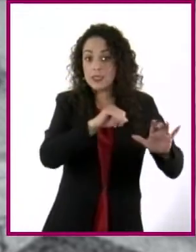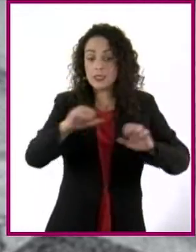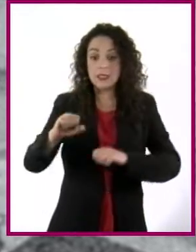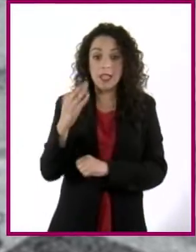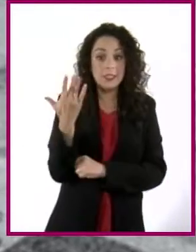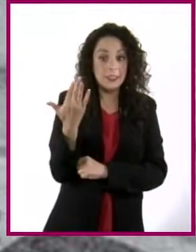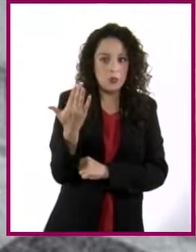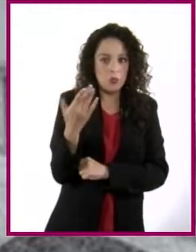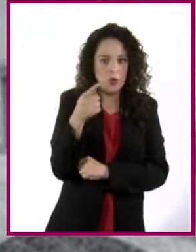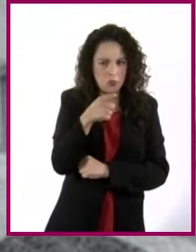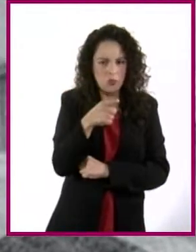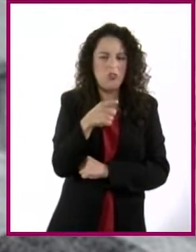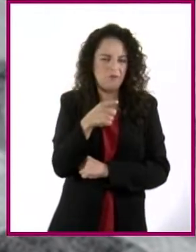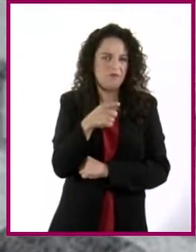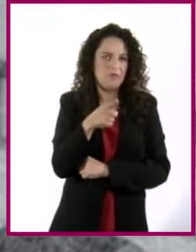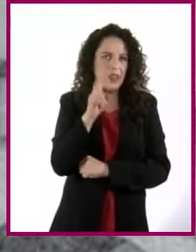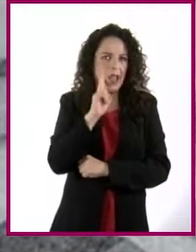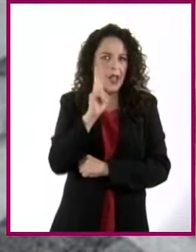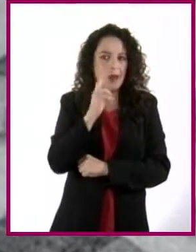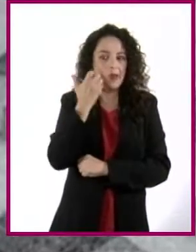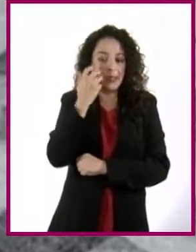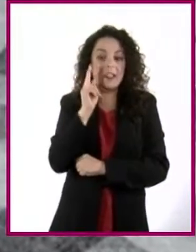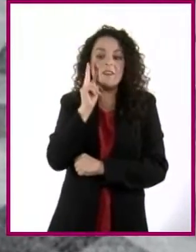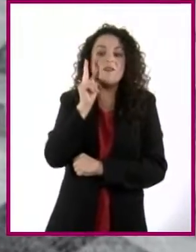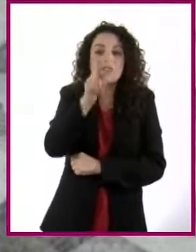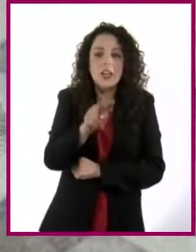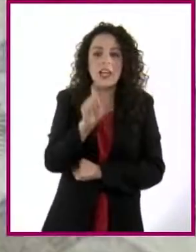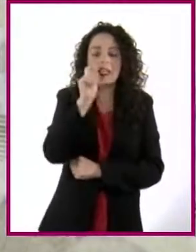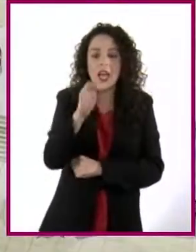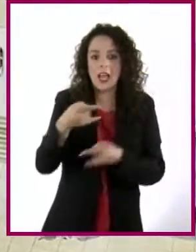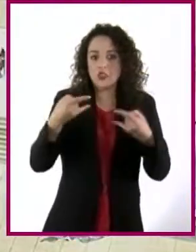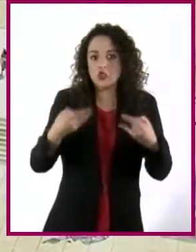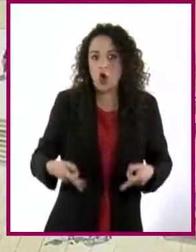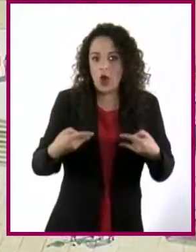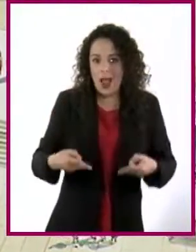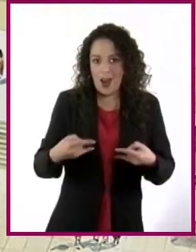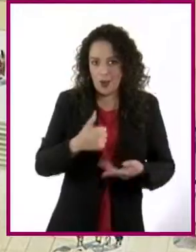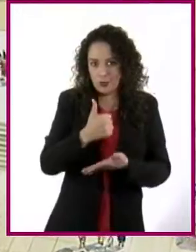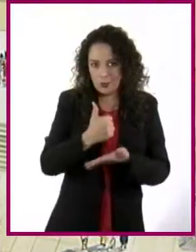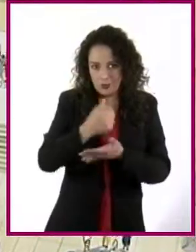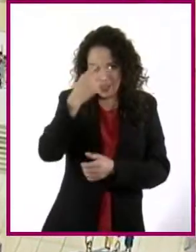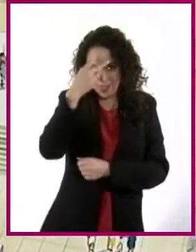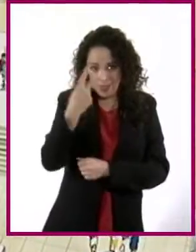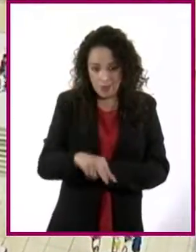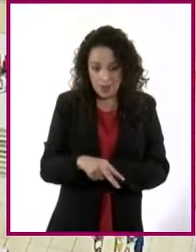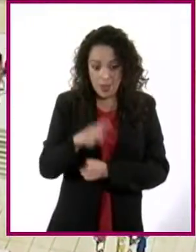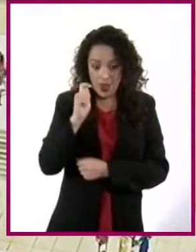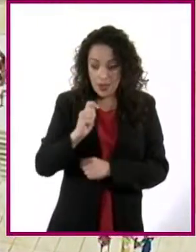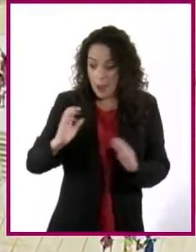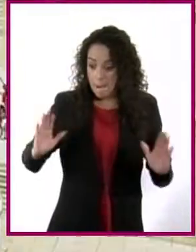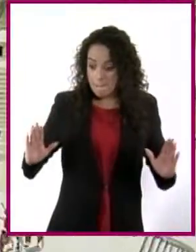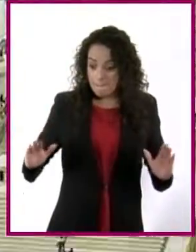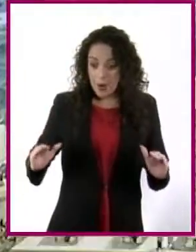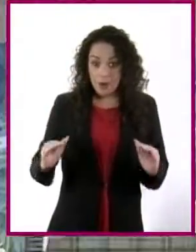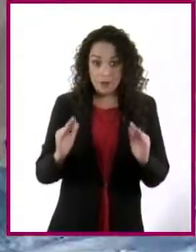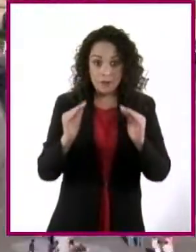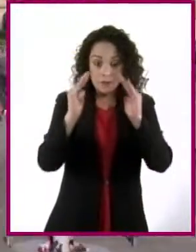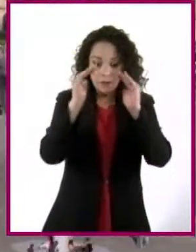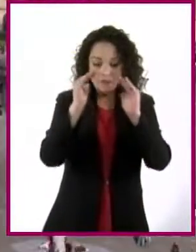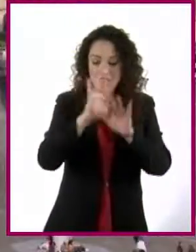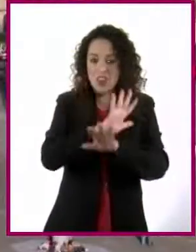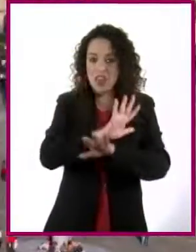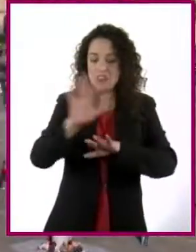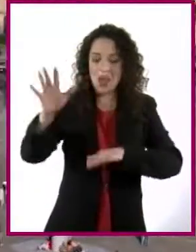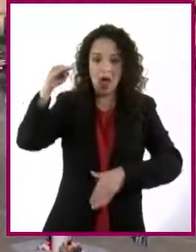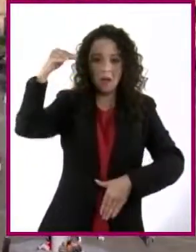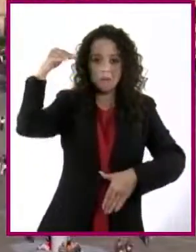Ahora traten de ver el Zócalo de la Ciudad de México. El gran Teocalli de Tenochtitlán había quedado sepultado